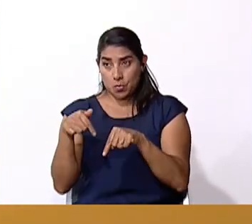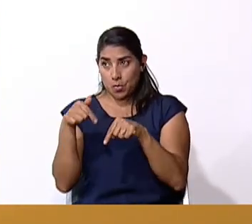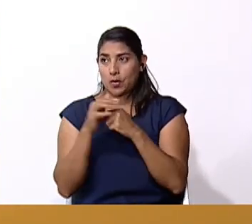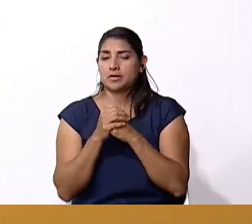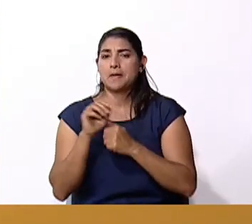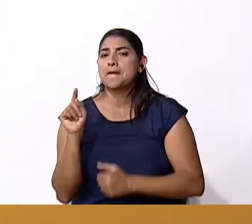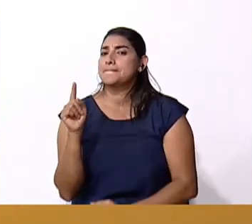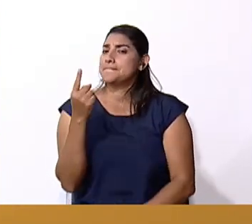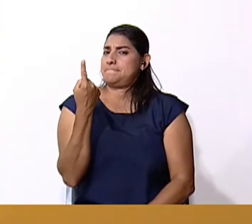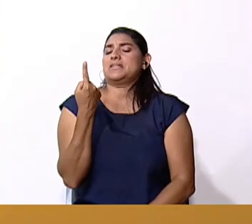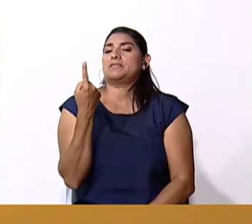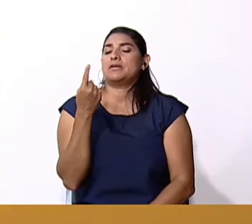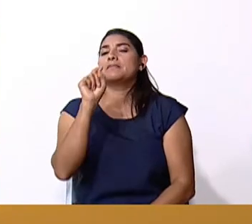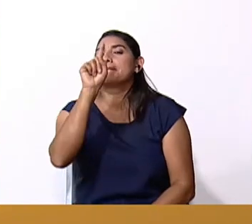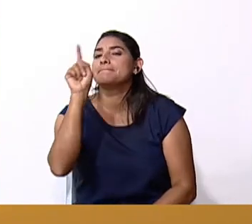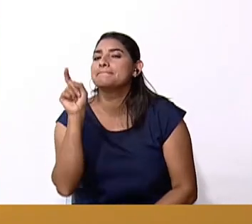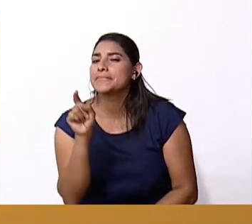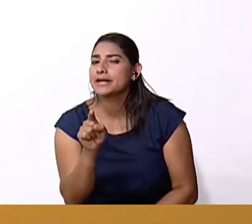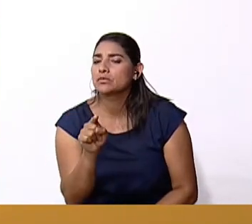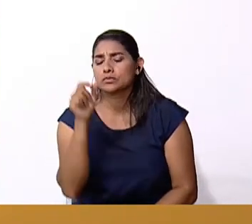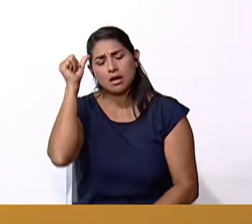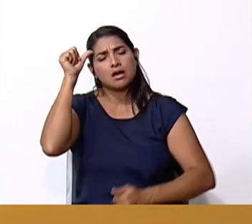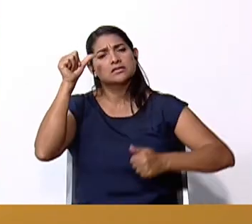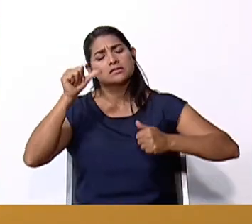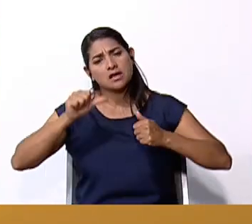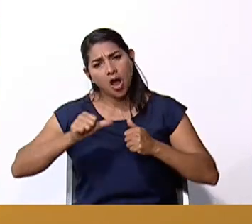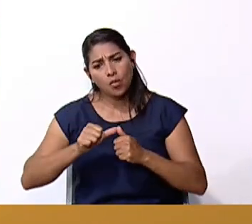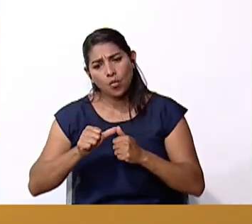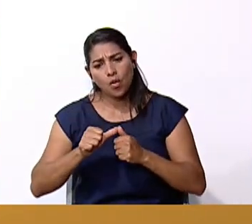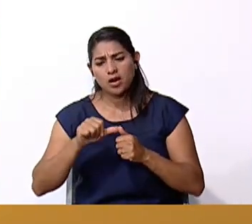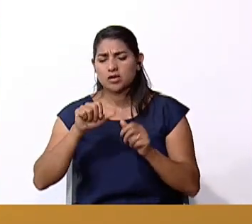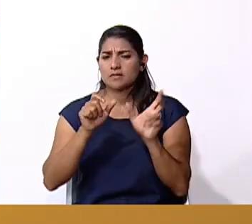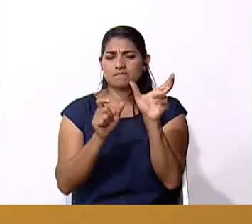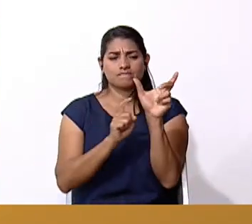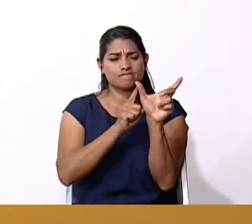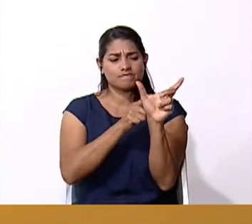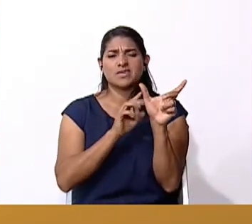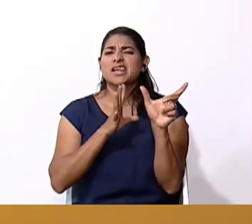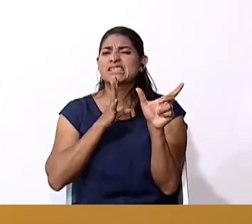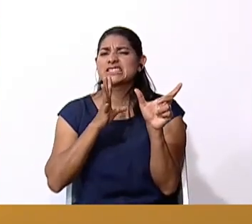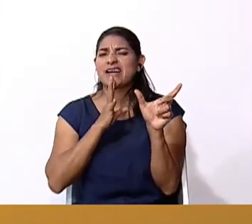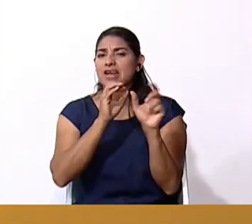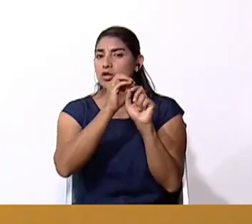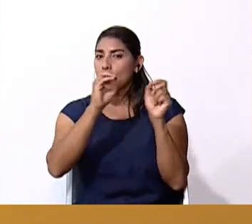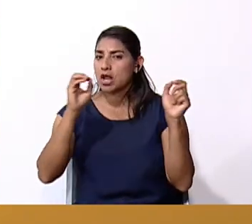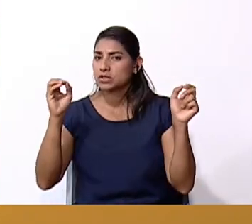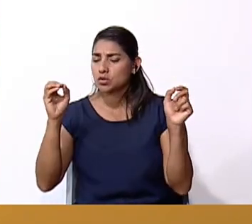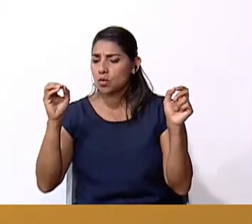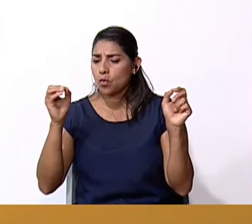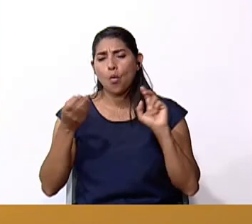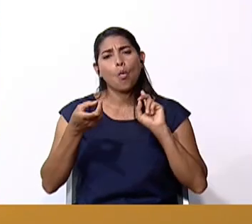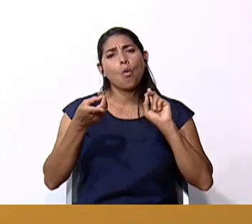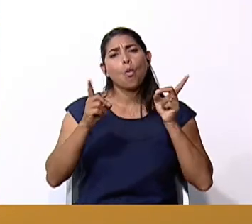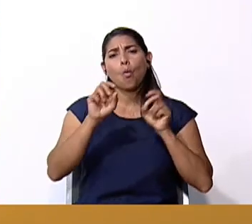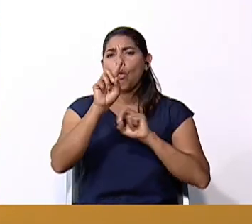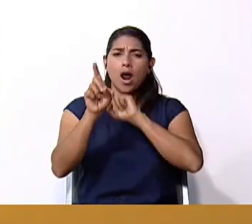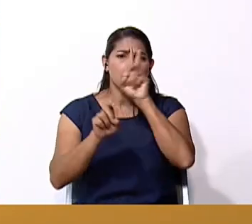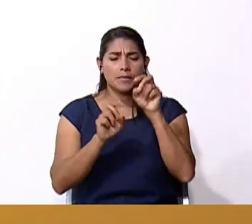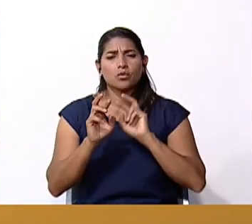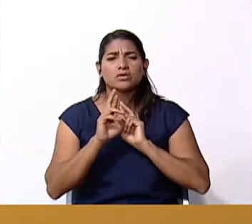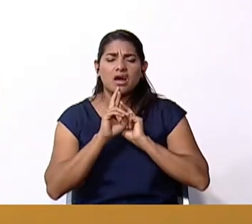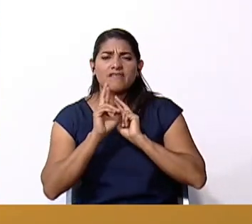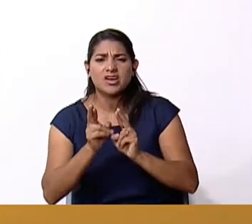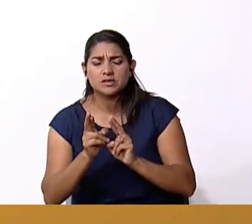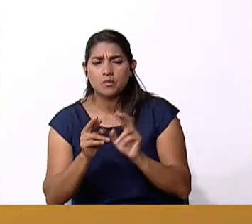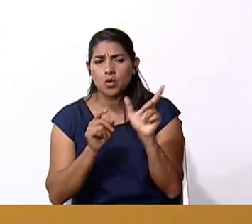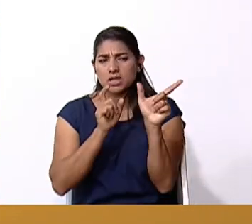En primer lugar, ¿recuerdan qué es el sujeto? ¿A cuál pregunta responde